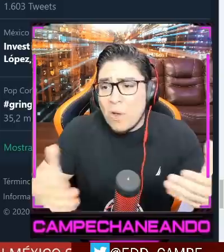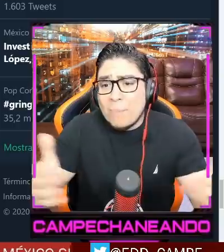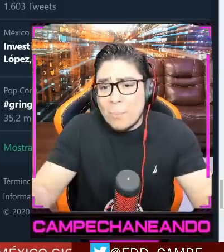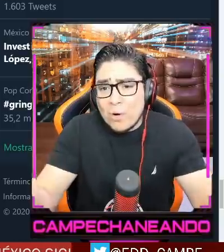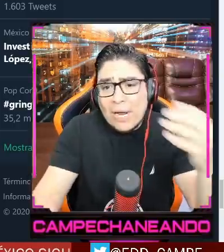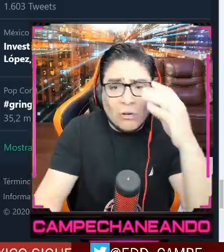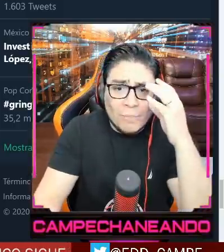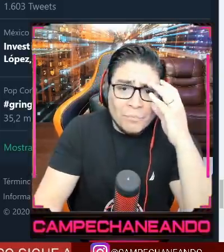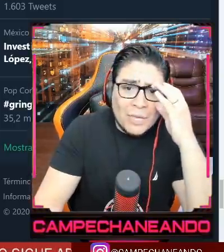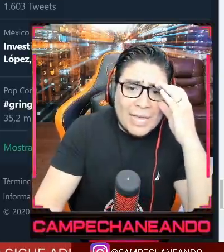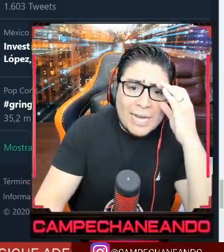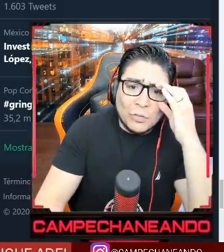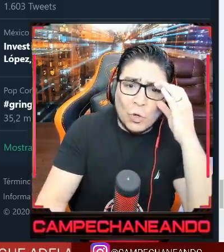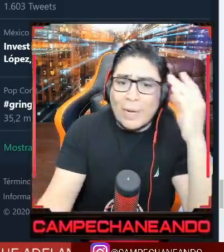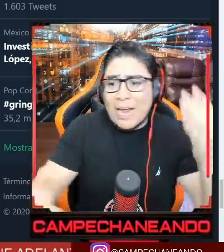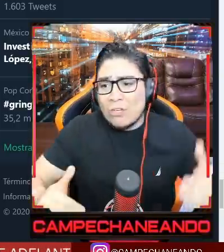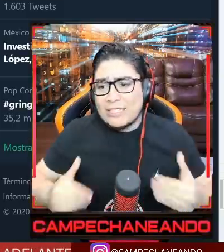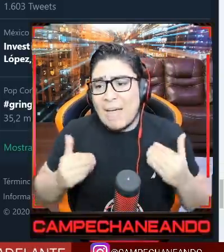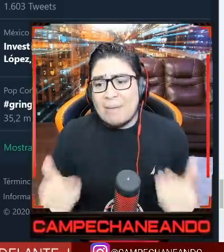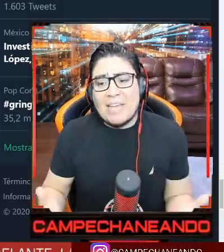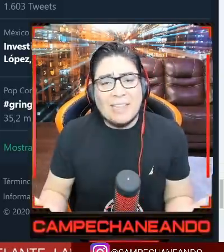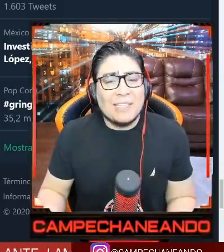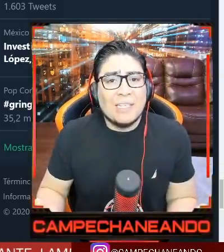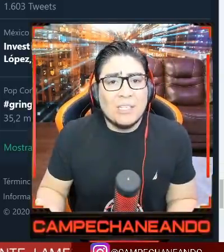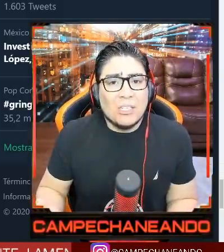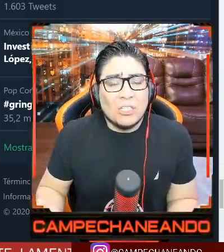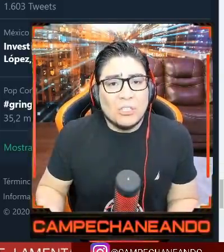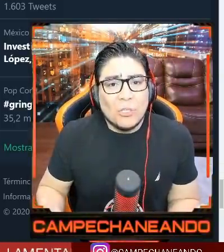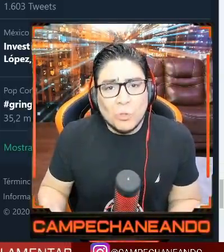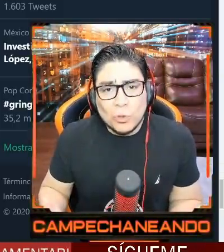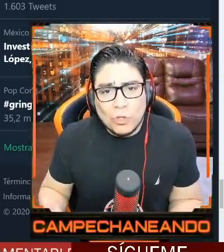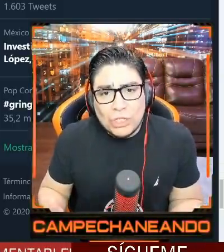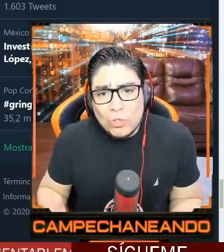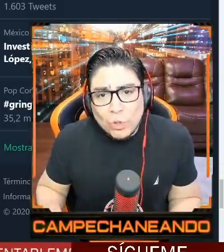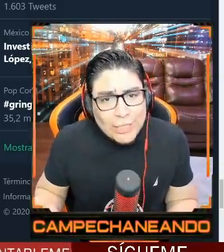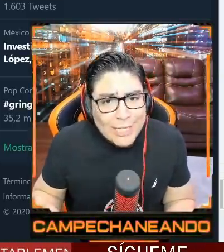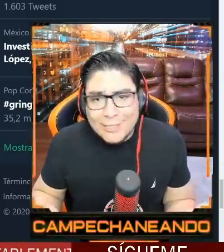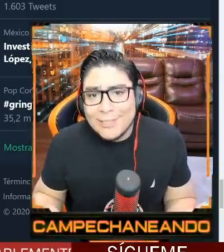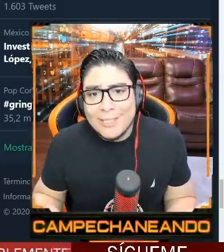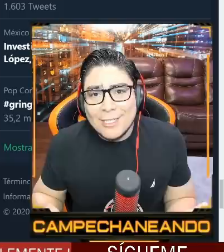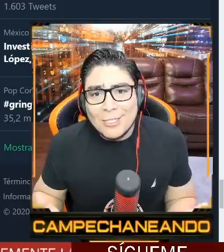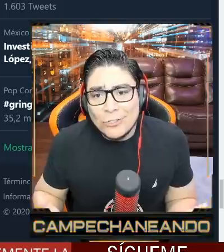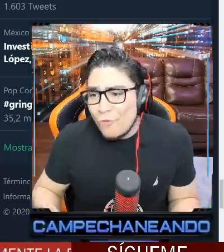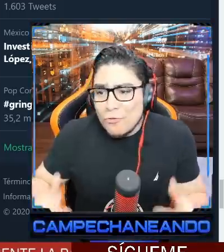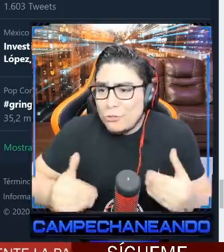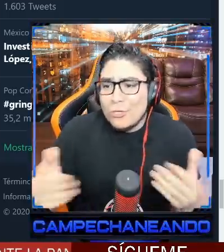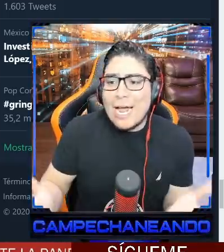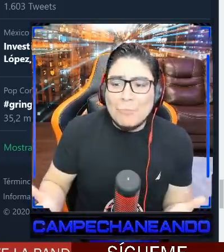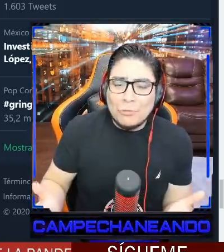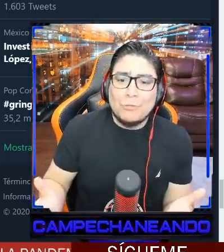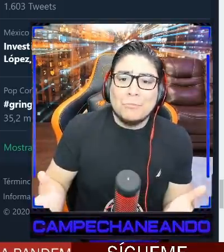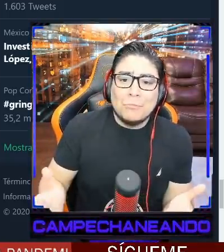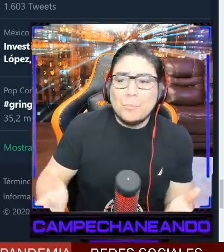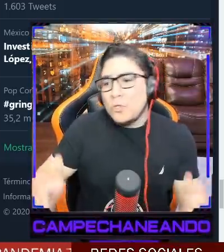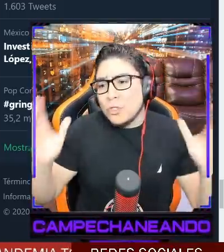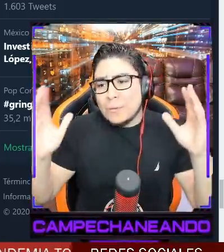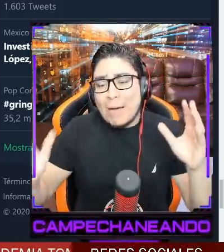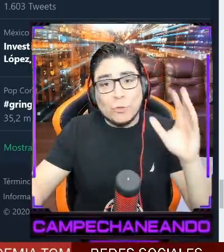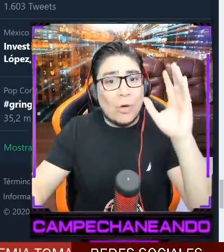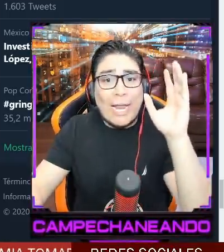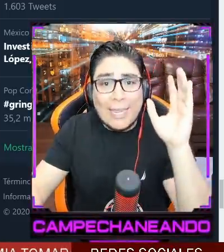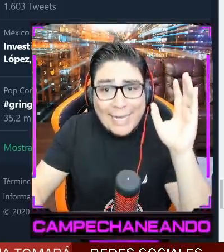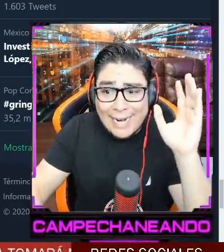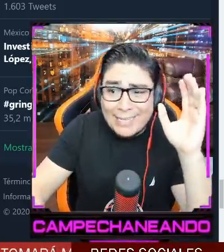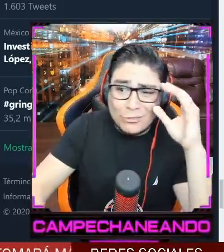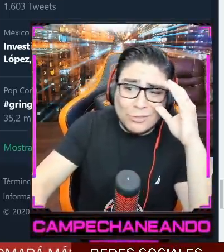bueno pueden proponer lo que digan los gobernadores la verdad somos unos inútiles no funcionamos pues nos